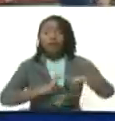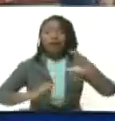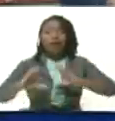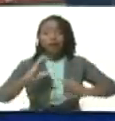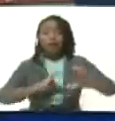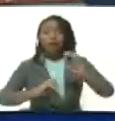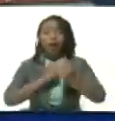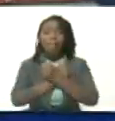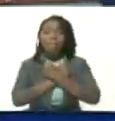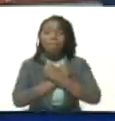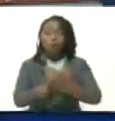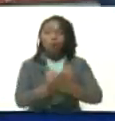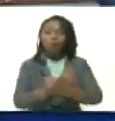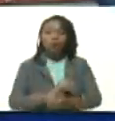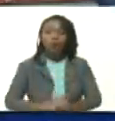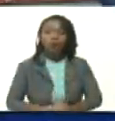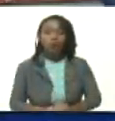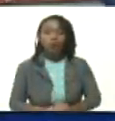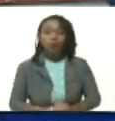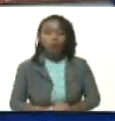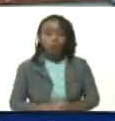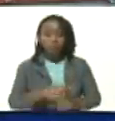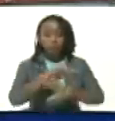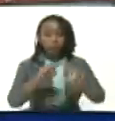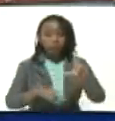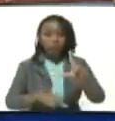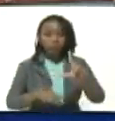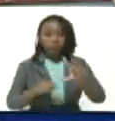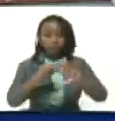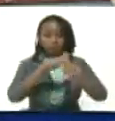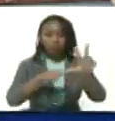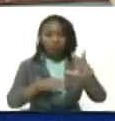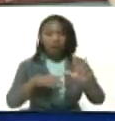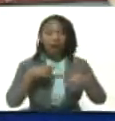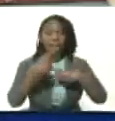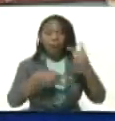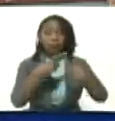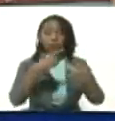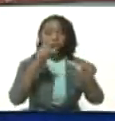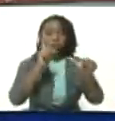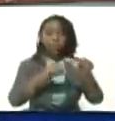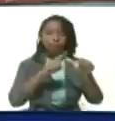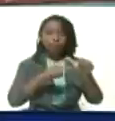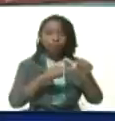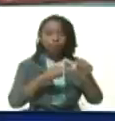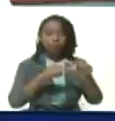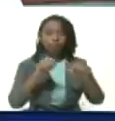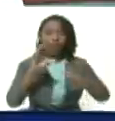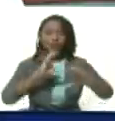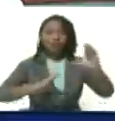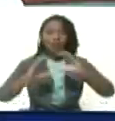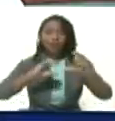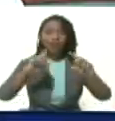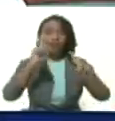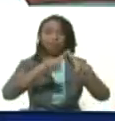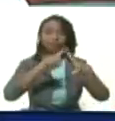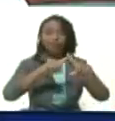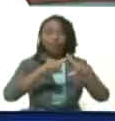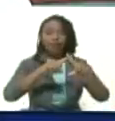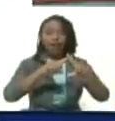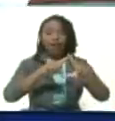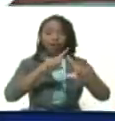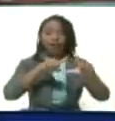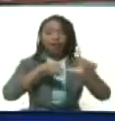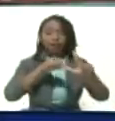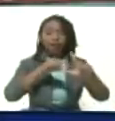el amor. La producción, la ciencia y el amor. Trabajar